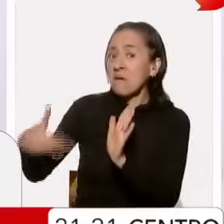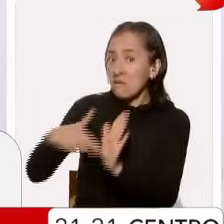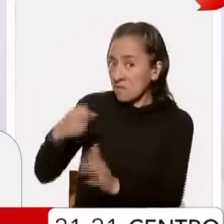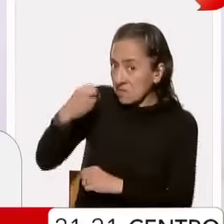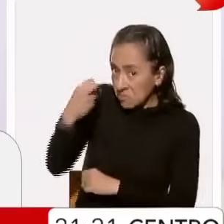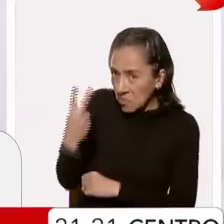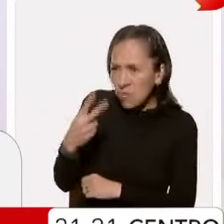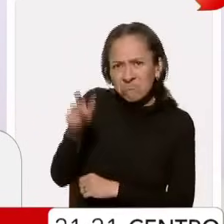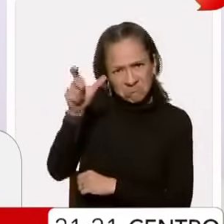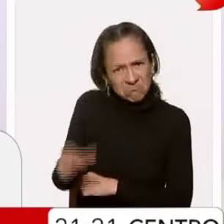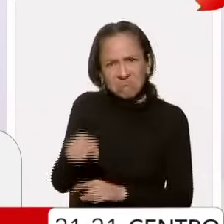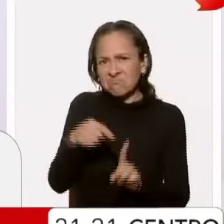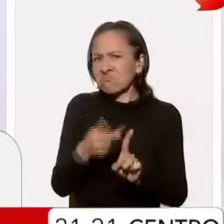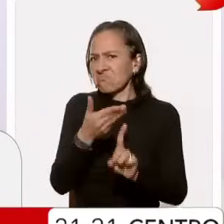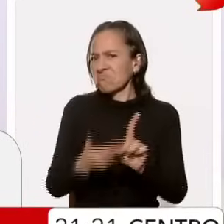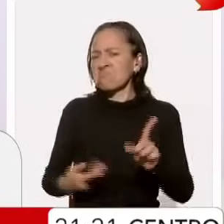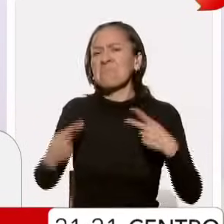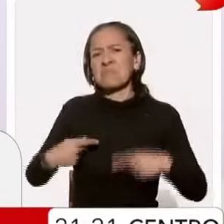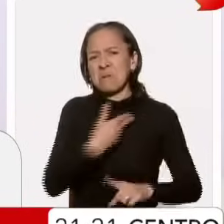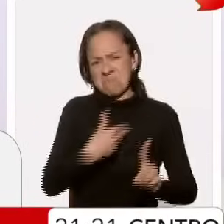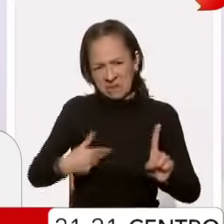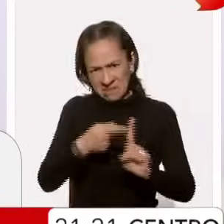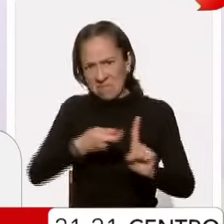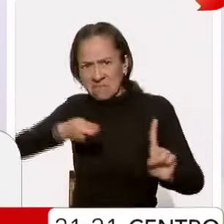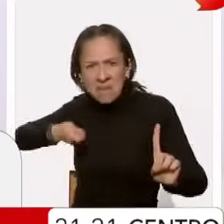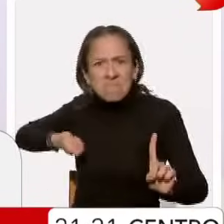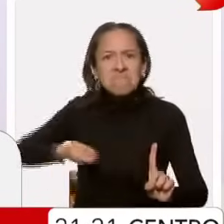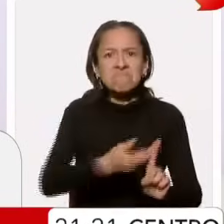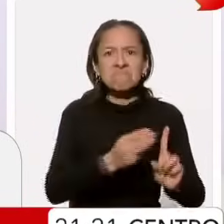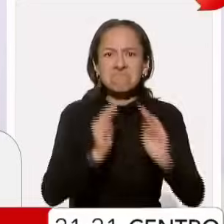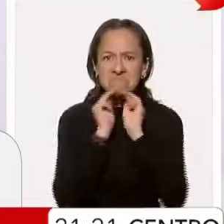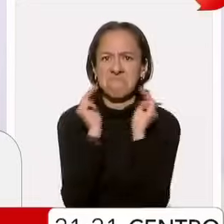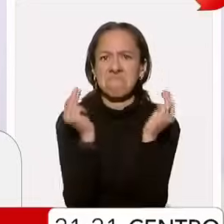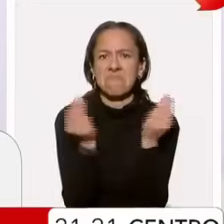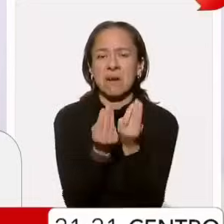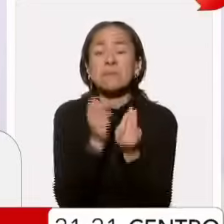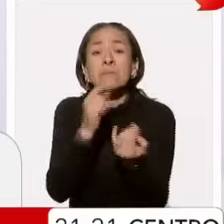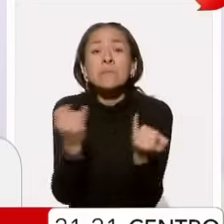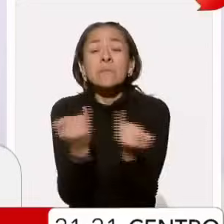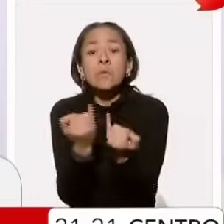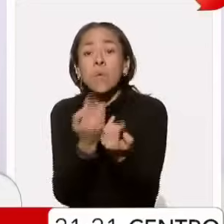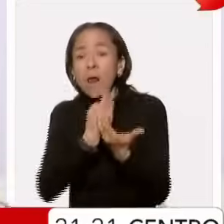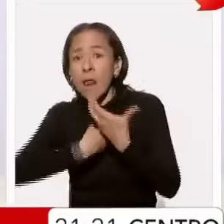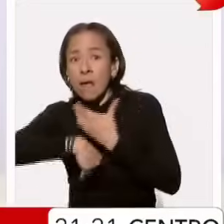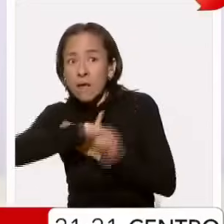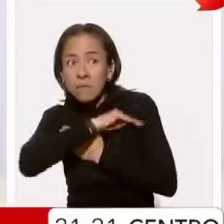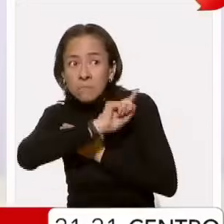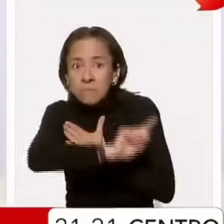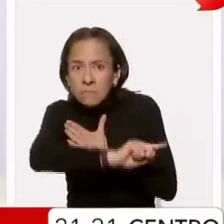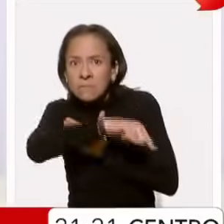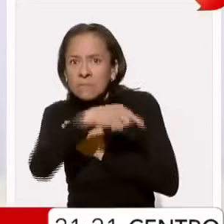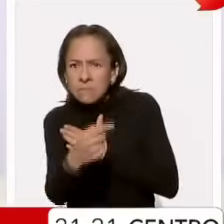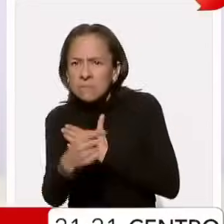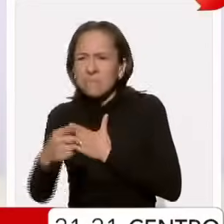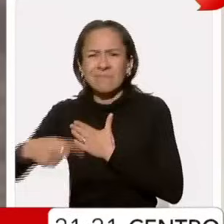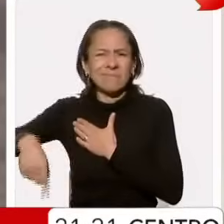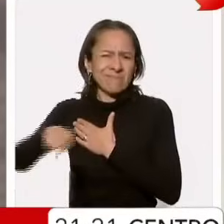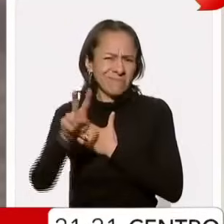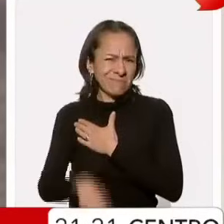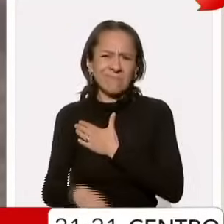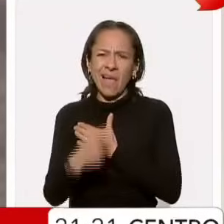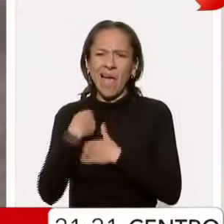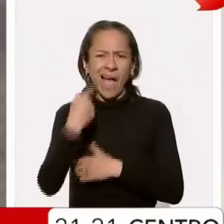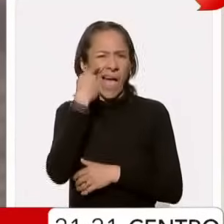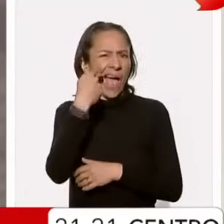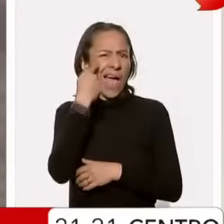narcopresidente, y reitero, y de ahí cómo derivan a Claudia también, o sea, solo ellos lo saben. Es una campaña insidiosa. Por